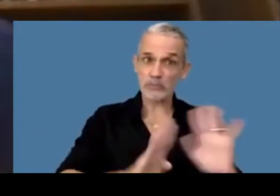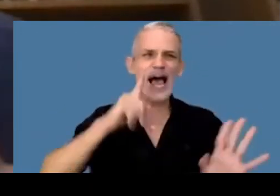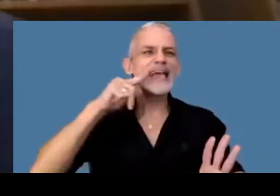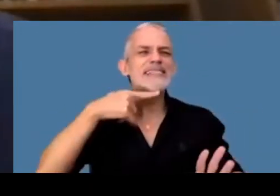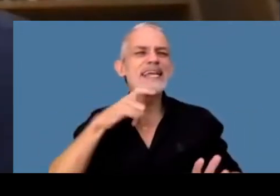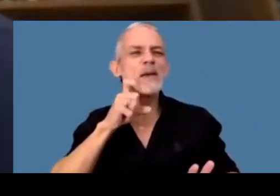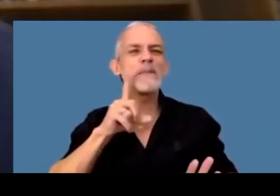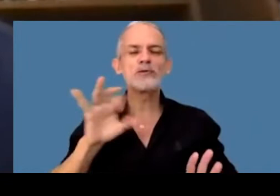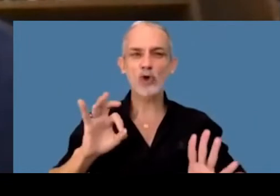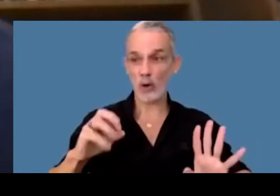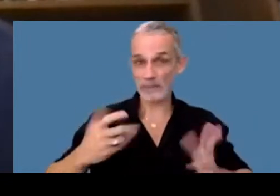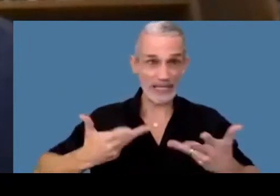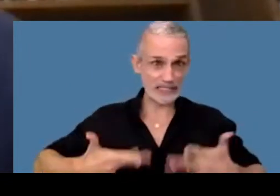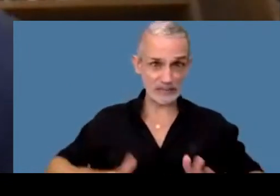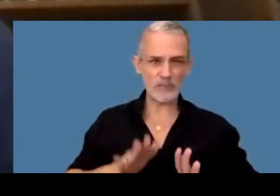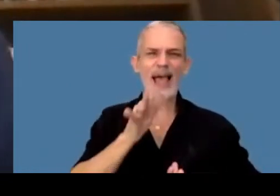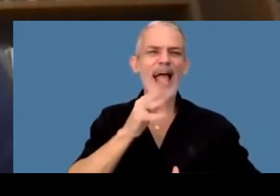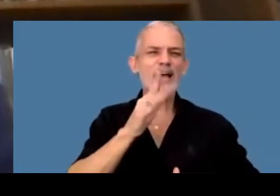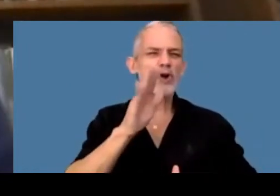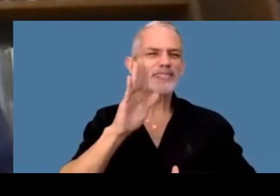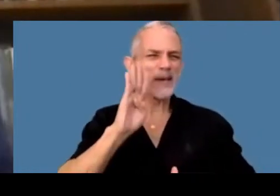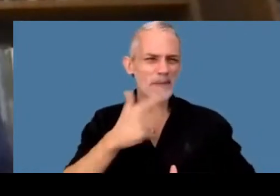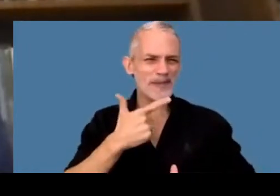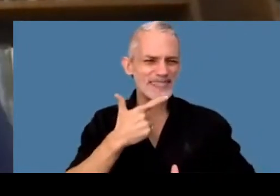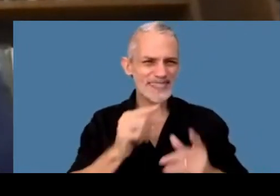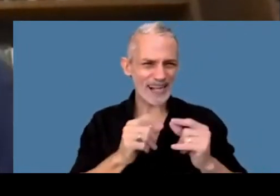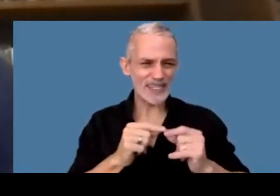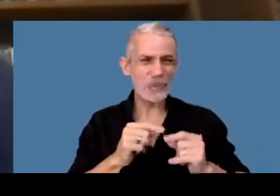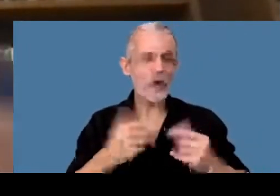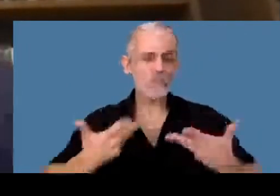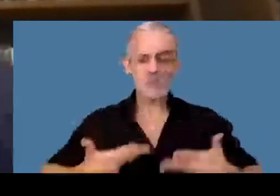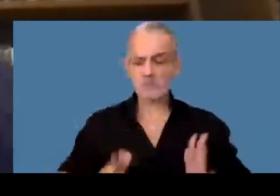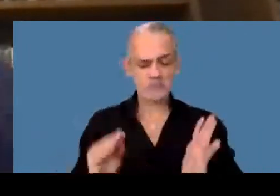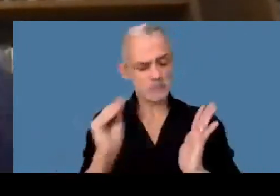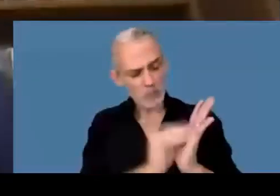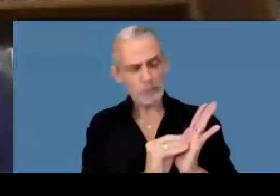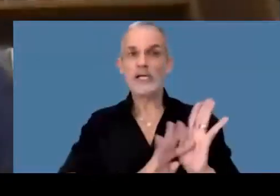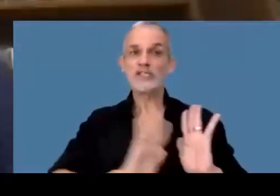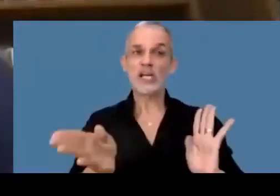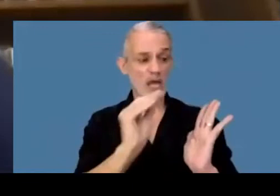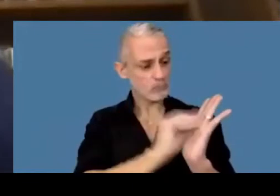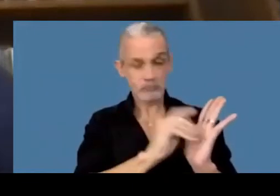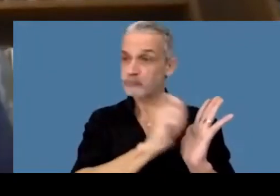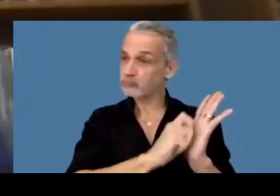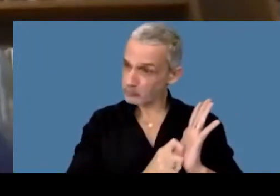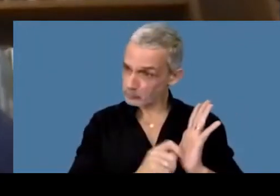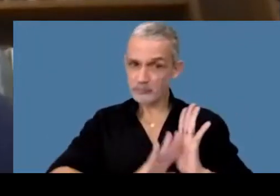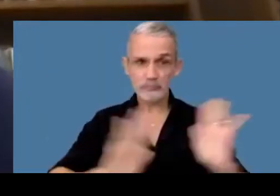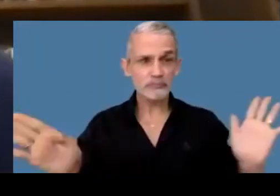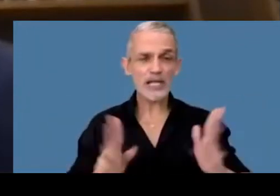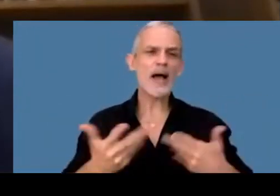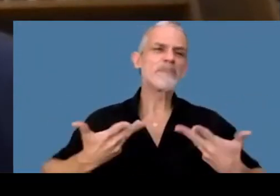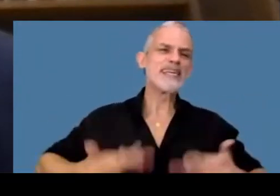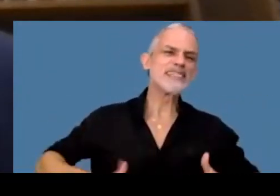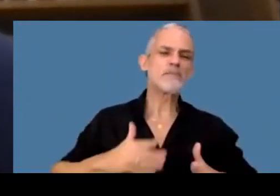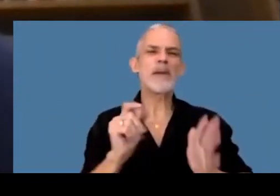inscripción gremial, que viene del 14 bis, ¿no? De esa simple inscripción en un registro, por eso simplemente inscritas, con simple inscripción, o como